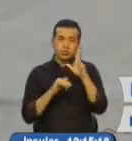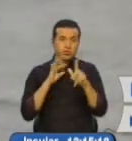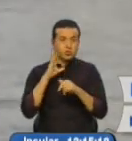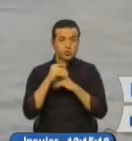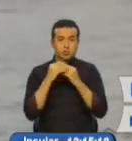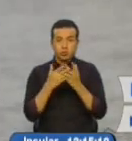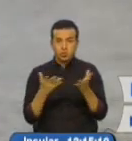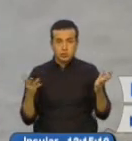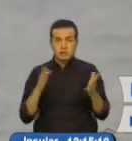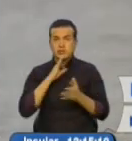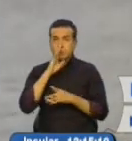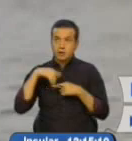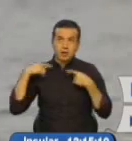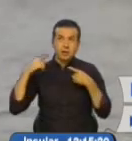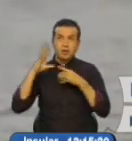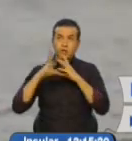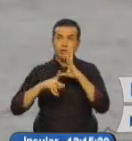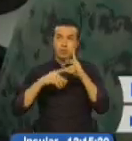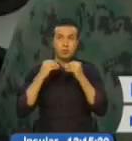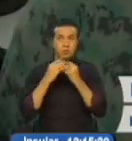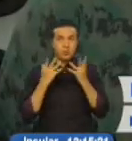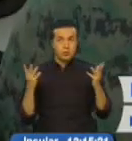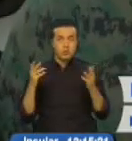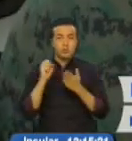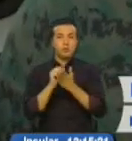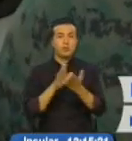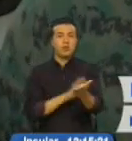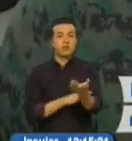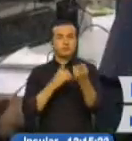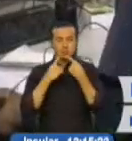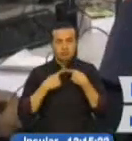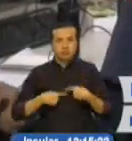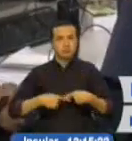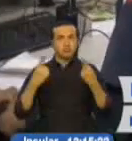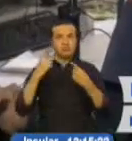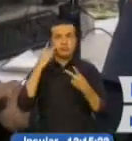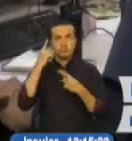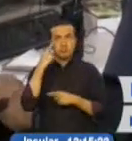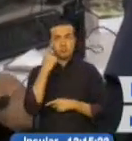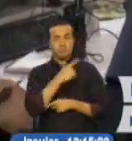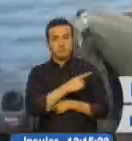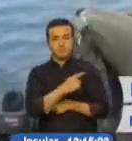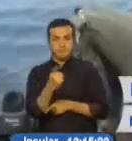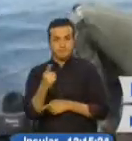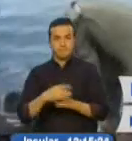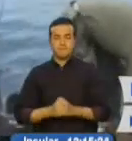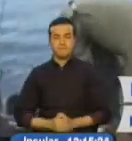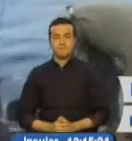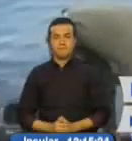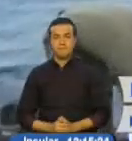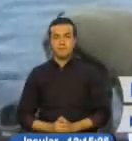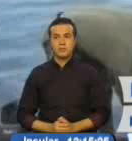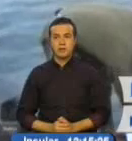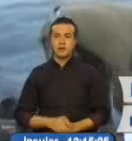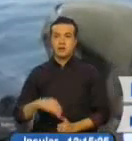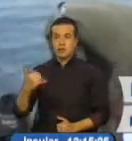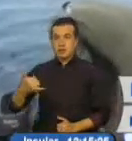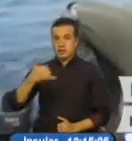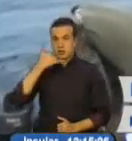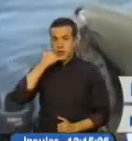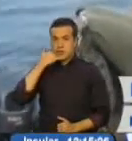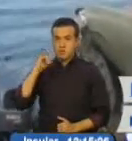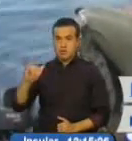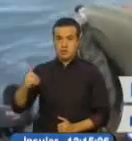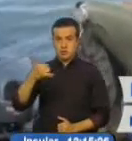de los que eran víctimas en alta mar. El proyecto se desarrolla de la siguiente manera. Se recibe una llamada en